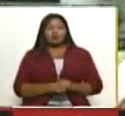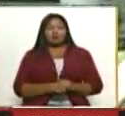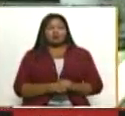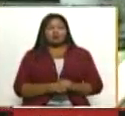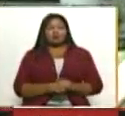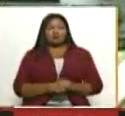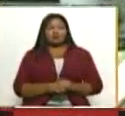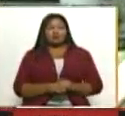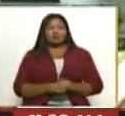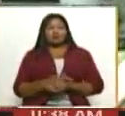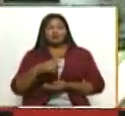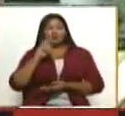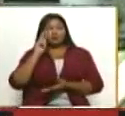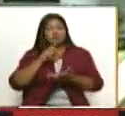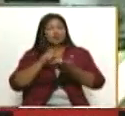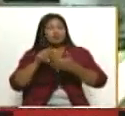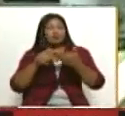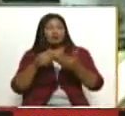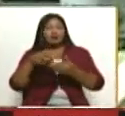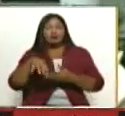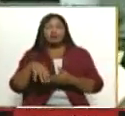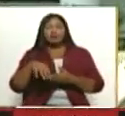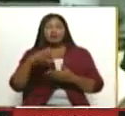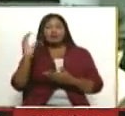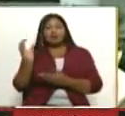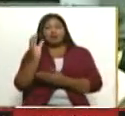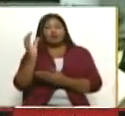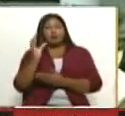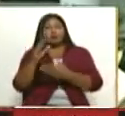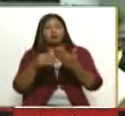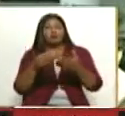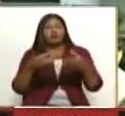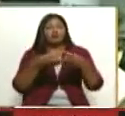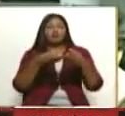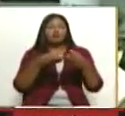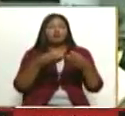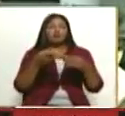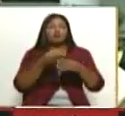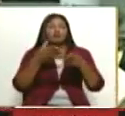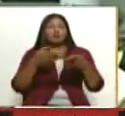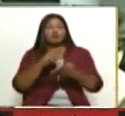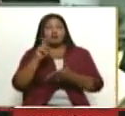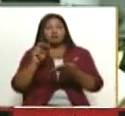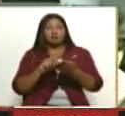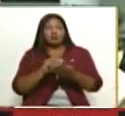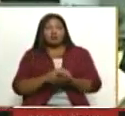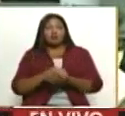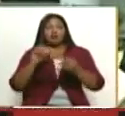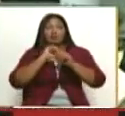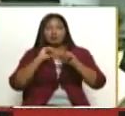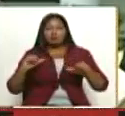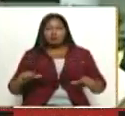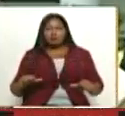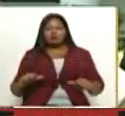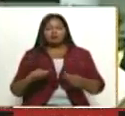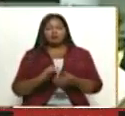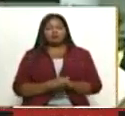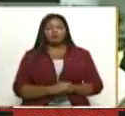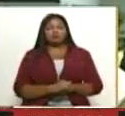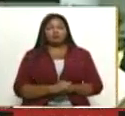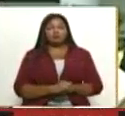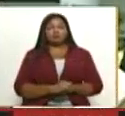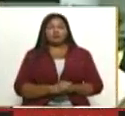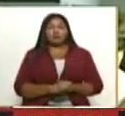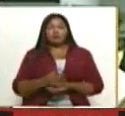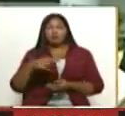participan por parte del Estado colombiano la delegación del Gobierno Nacional, sus Fuerzas Armadas y un vocero de su